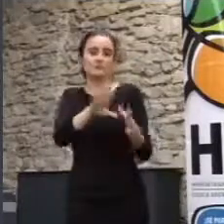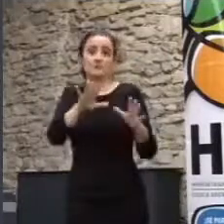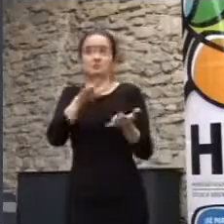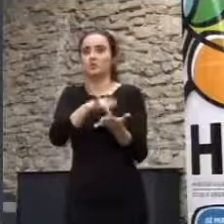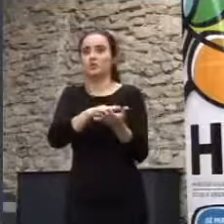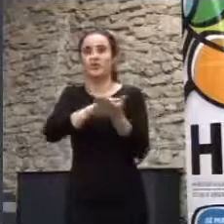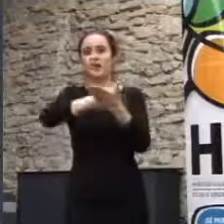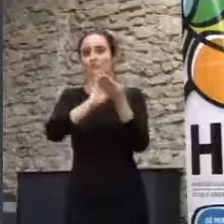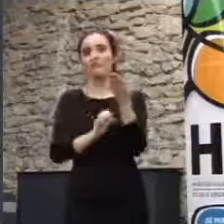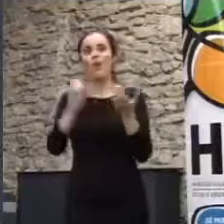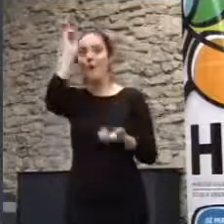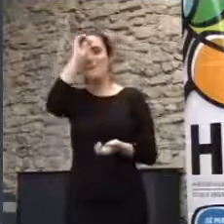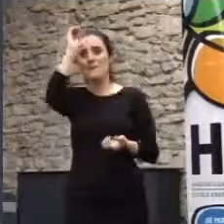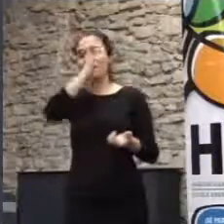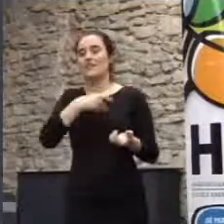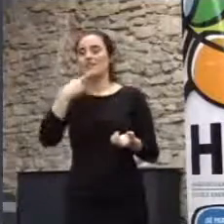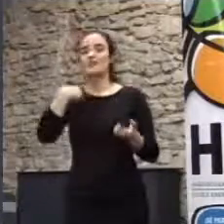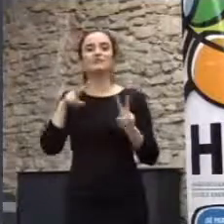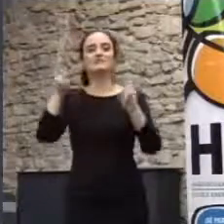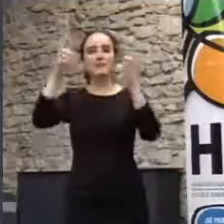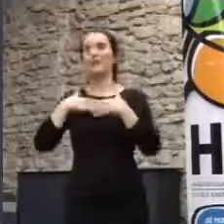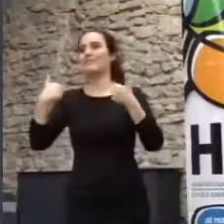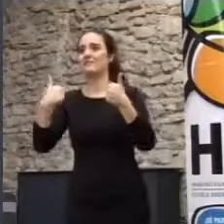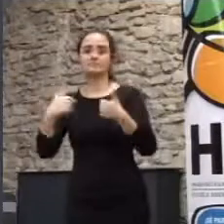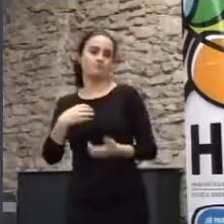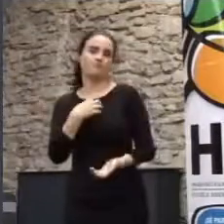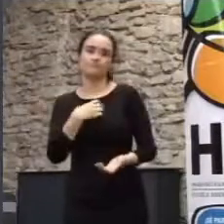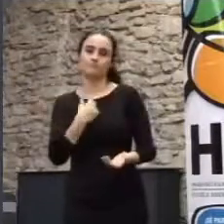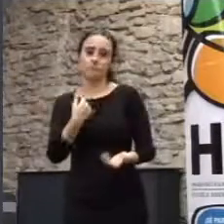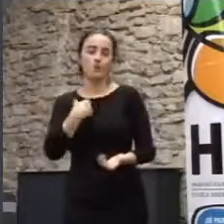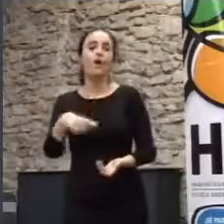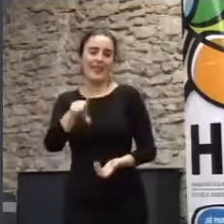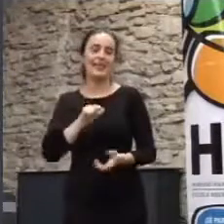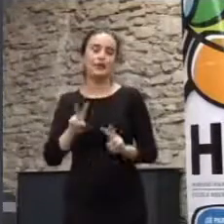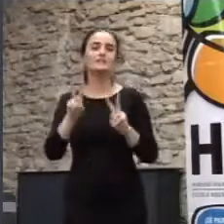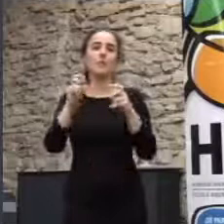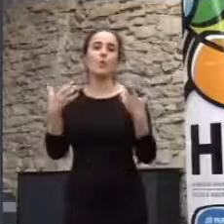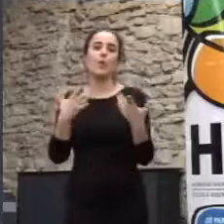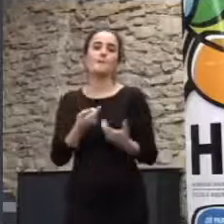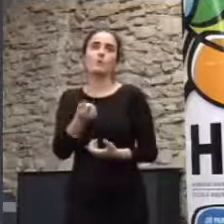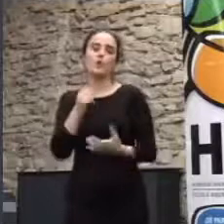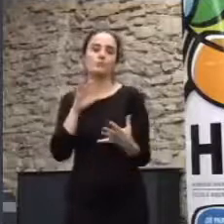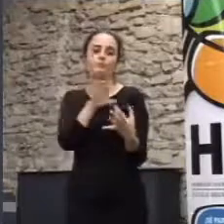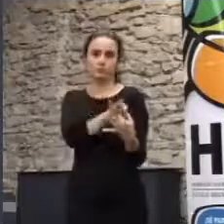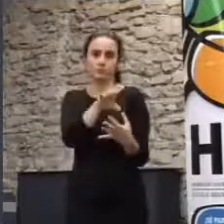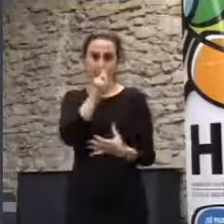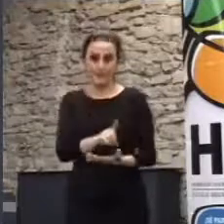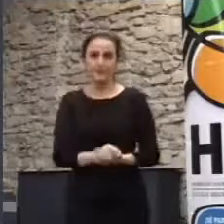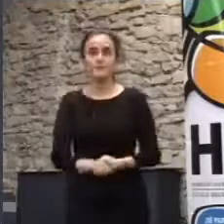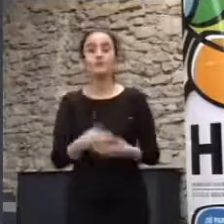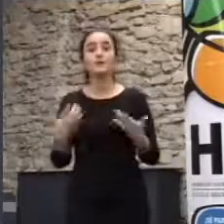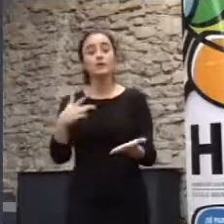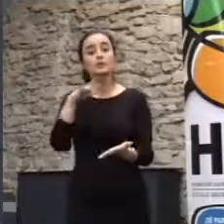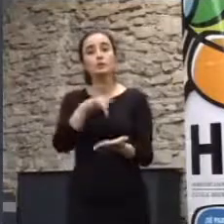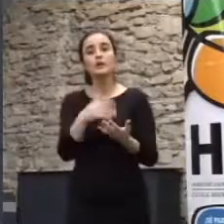yo no puedo opinar de cualquier tema. Entonces, ahí sí que soy yo la que lo elijo. A la hora de determinar qué temas